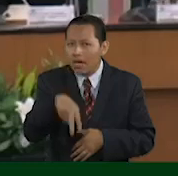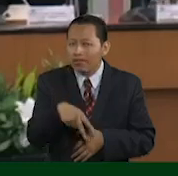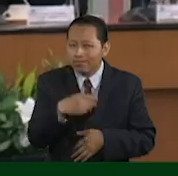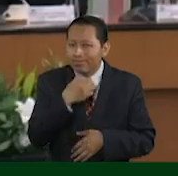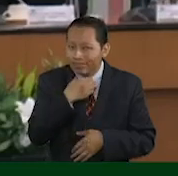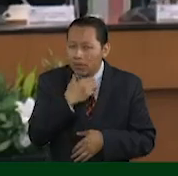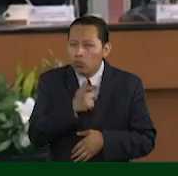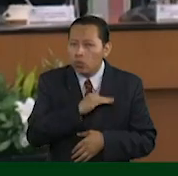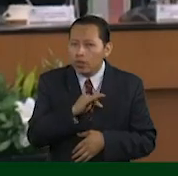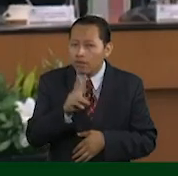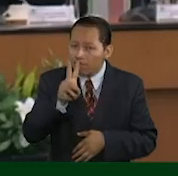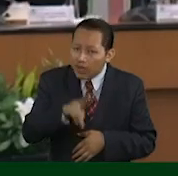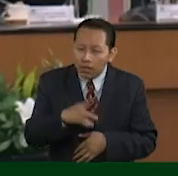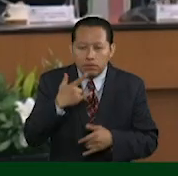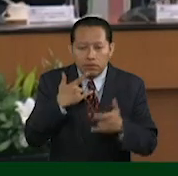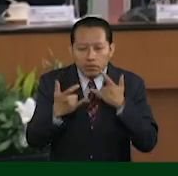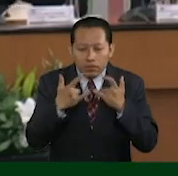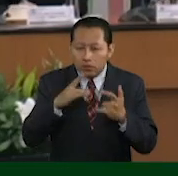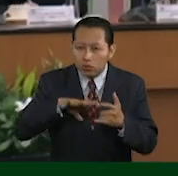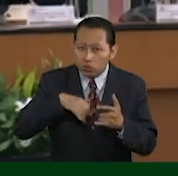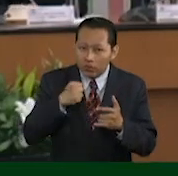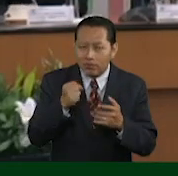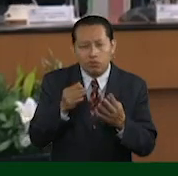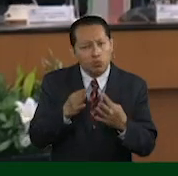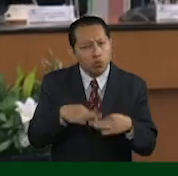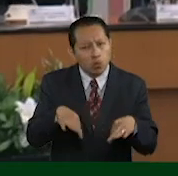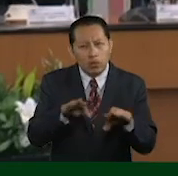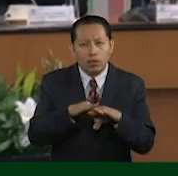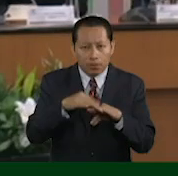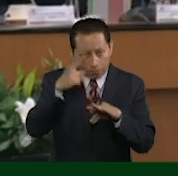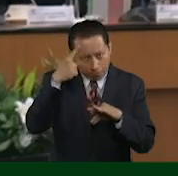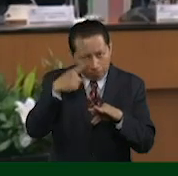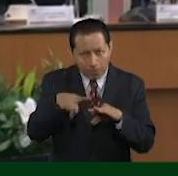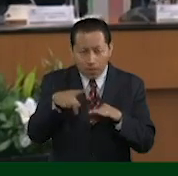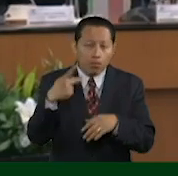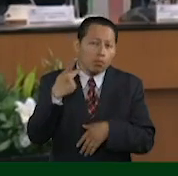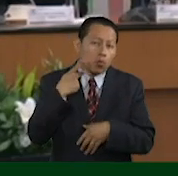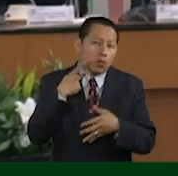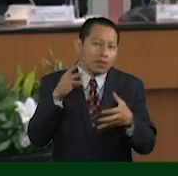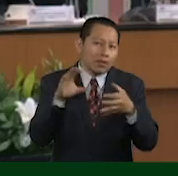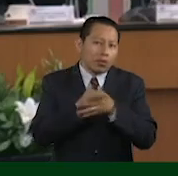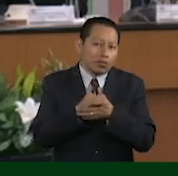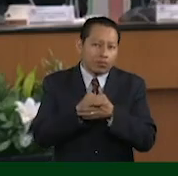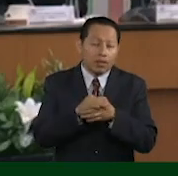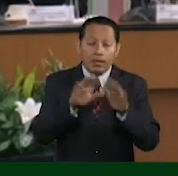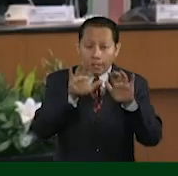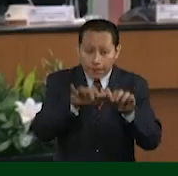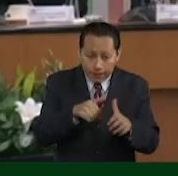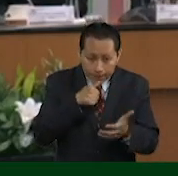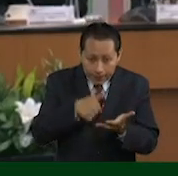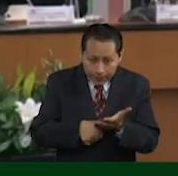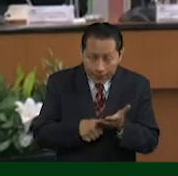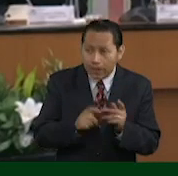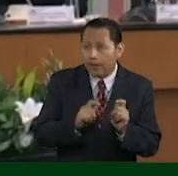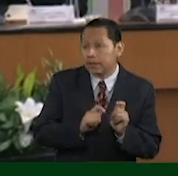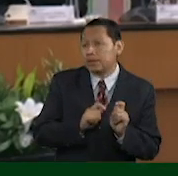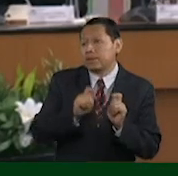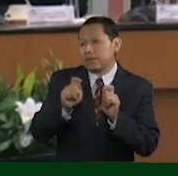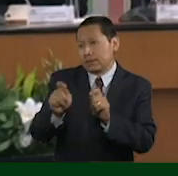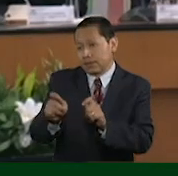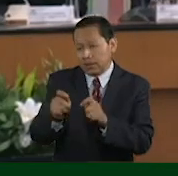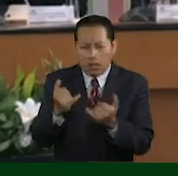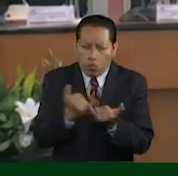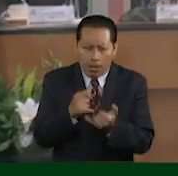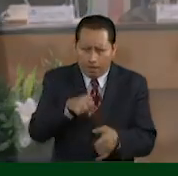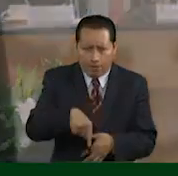verdadero esfuerzo y compromiso político para que una minuta que ya fue enviada de esta Cámara y las que de